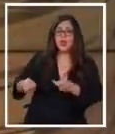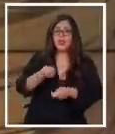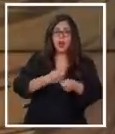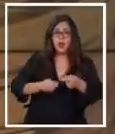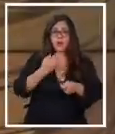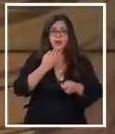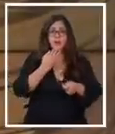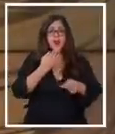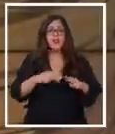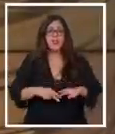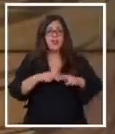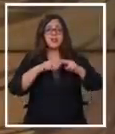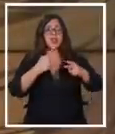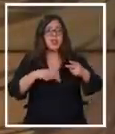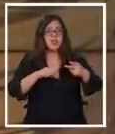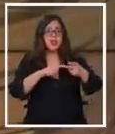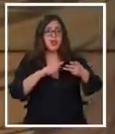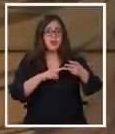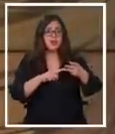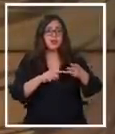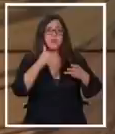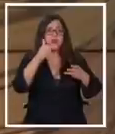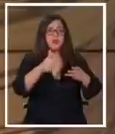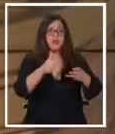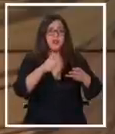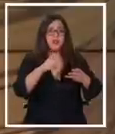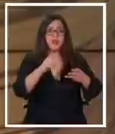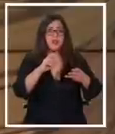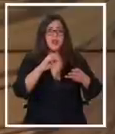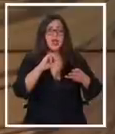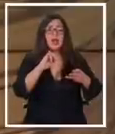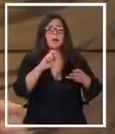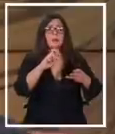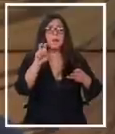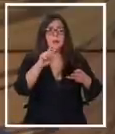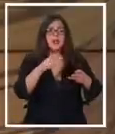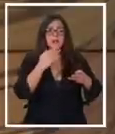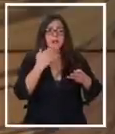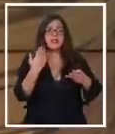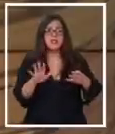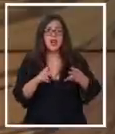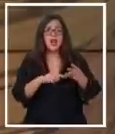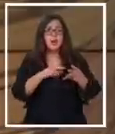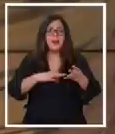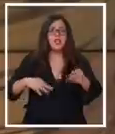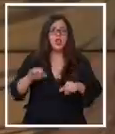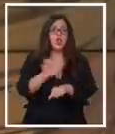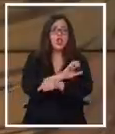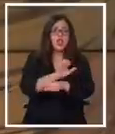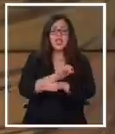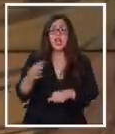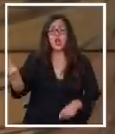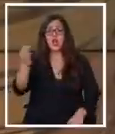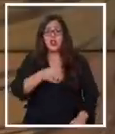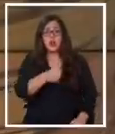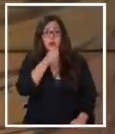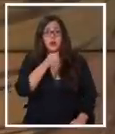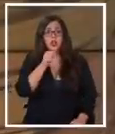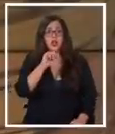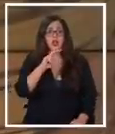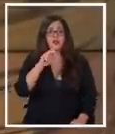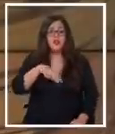la directora de la dipres y el ministro de energía era algo que mencionaba iván que es muy importante en la